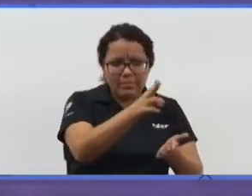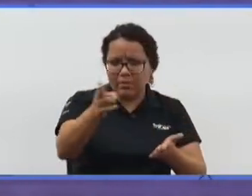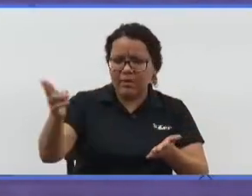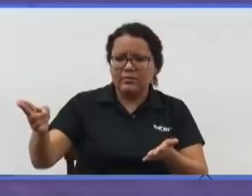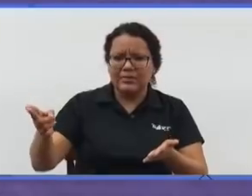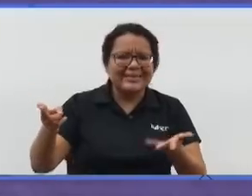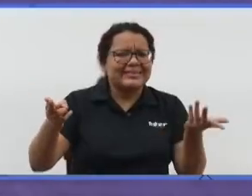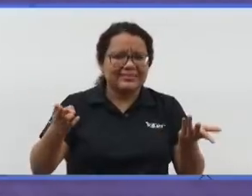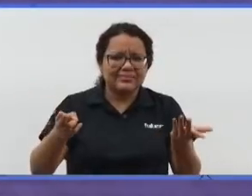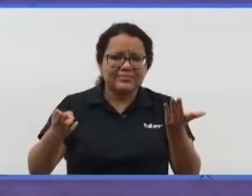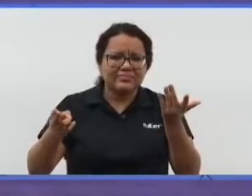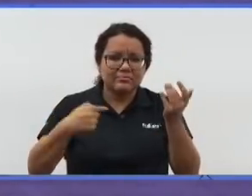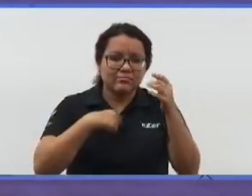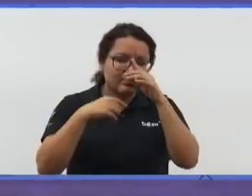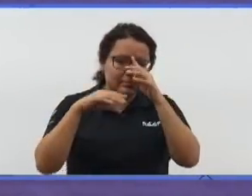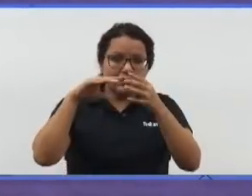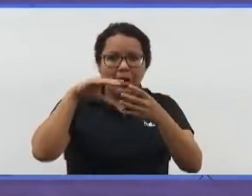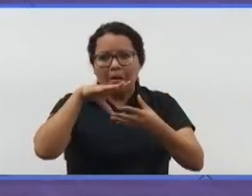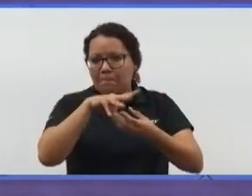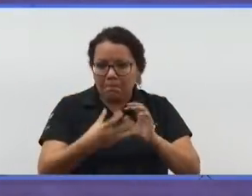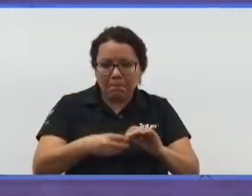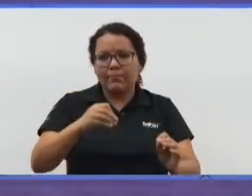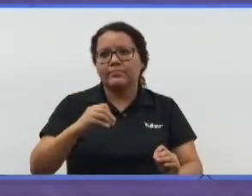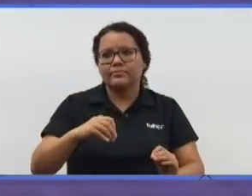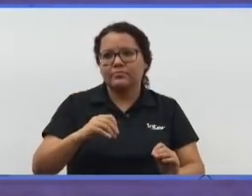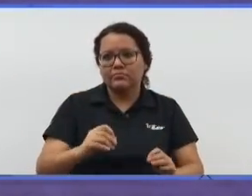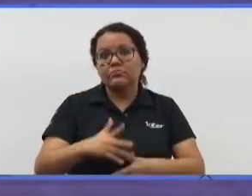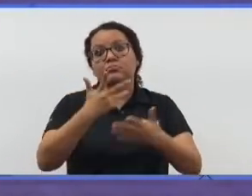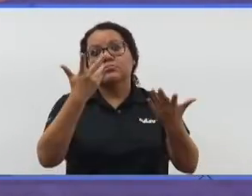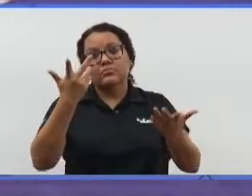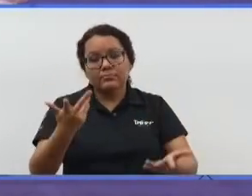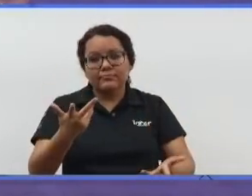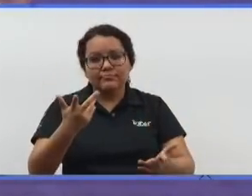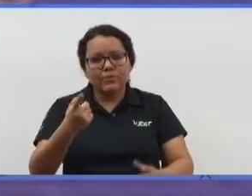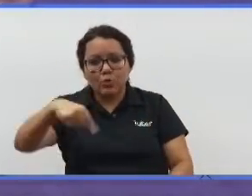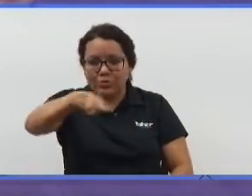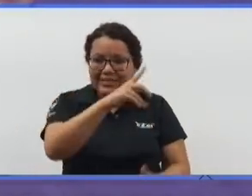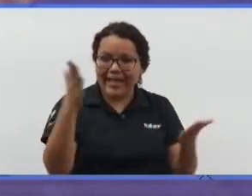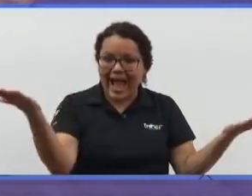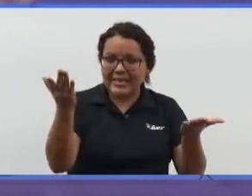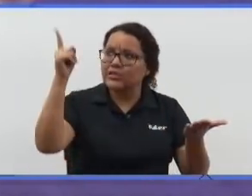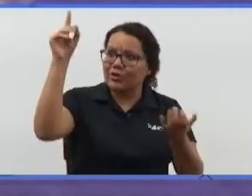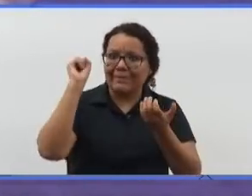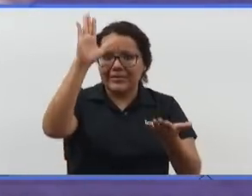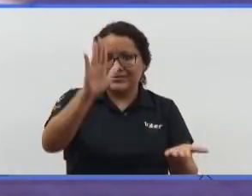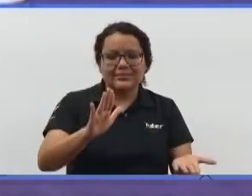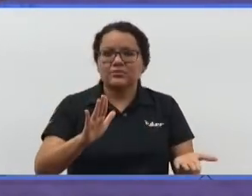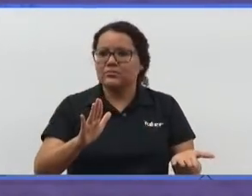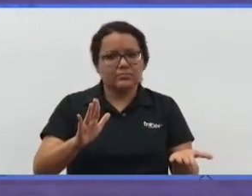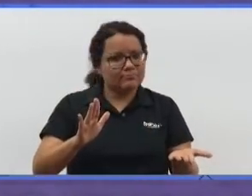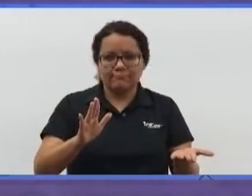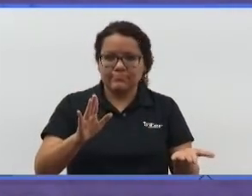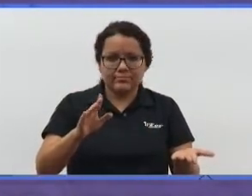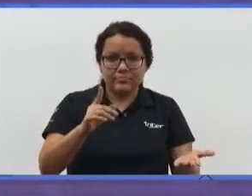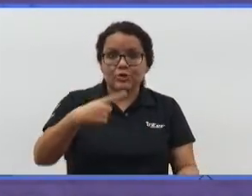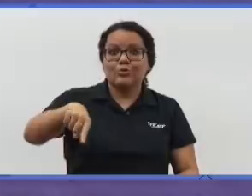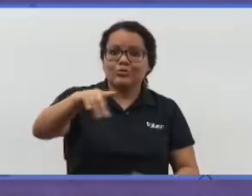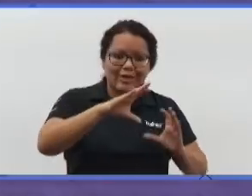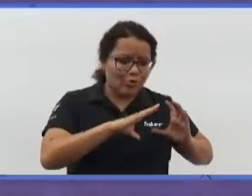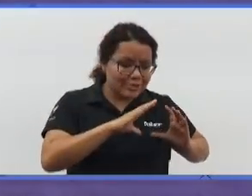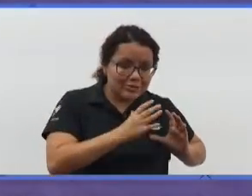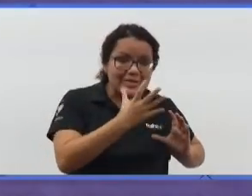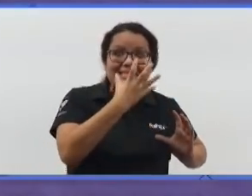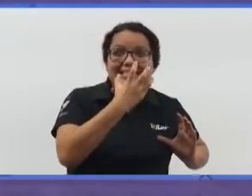todo lo mismo te lo voy a parafrasear porque dios no te paga por las obras te paga por las intenciones de tu